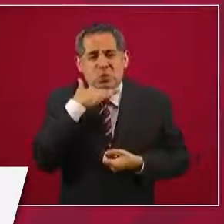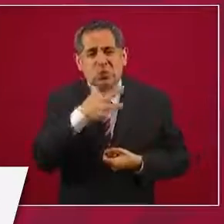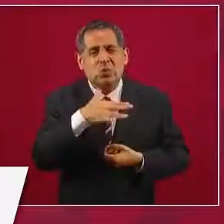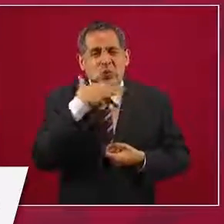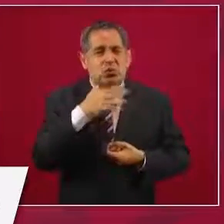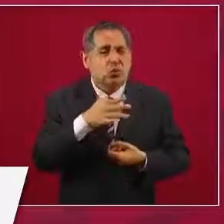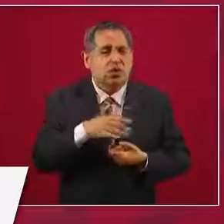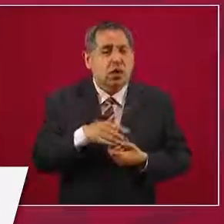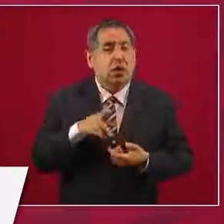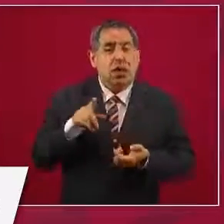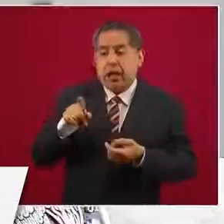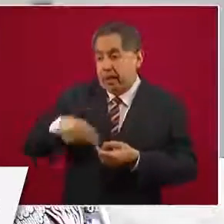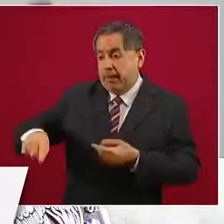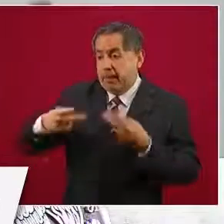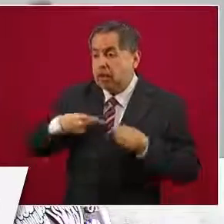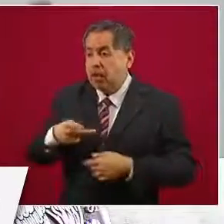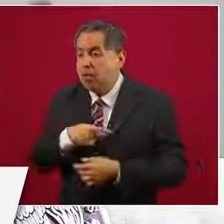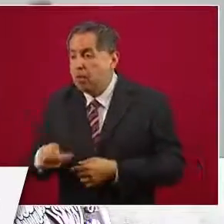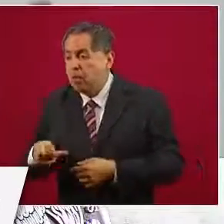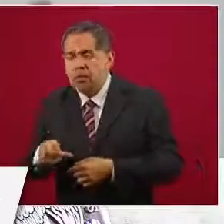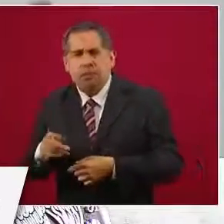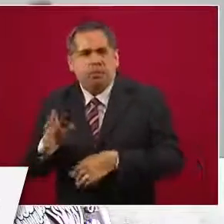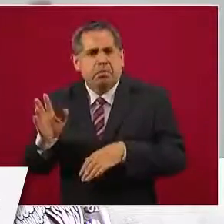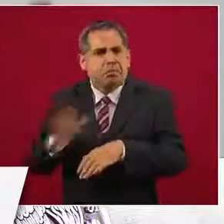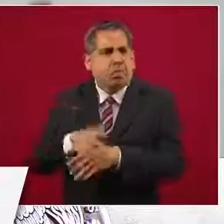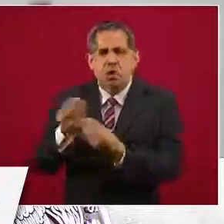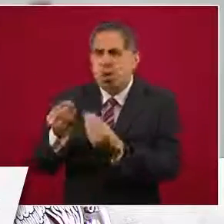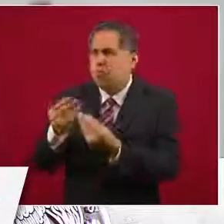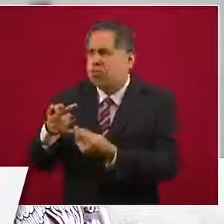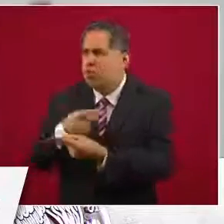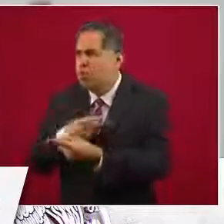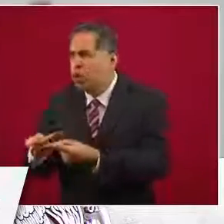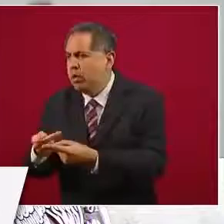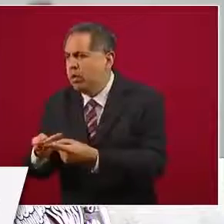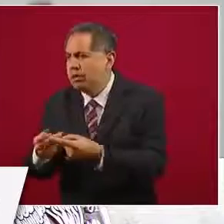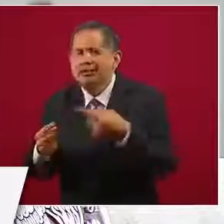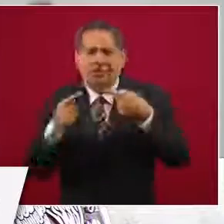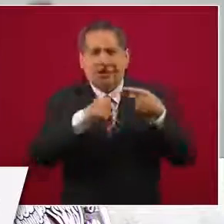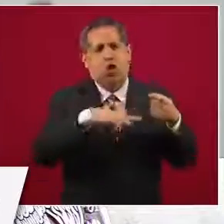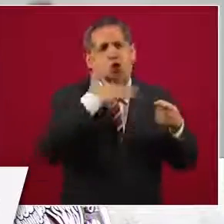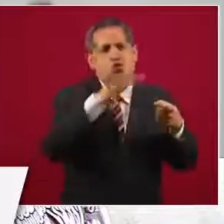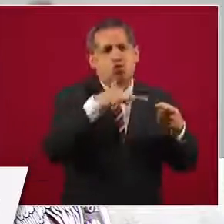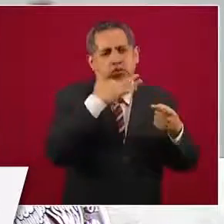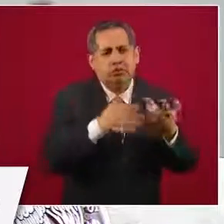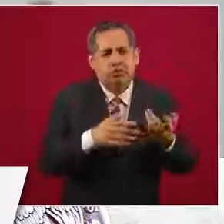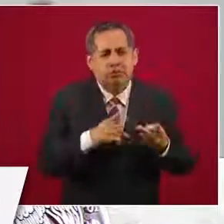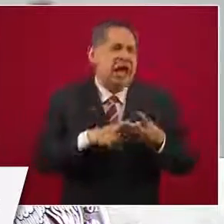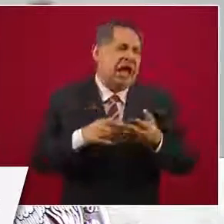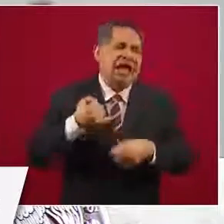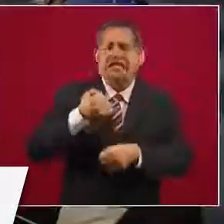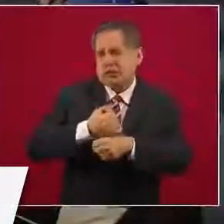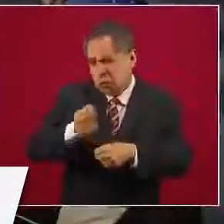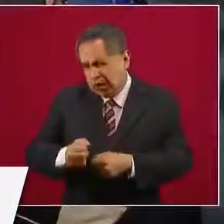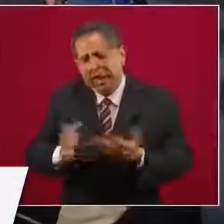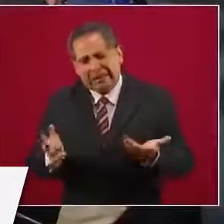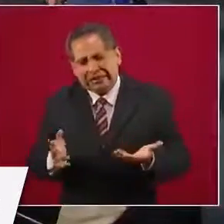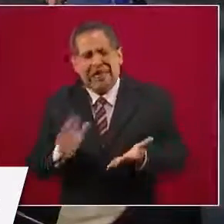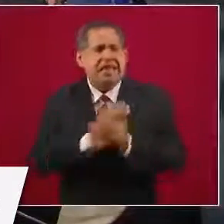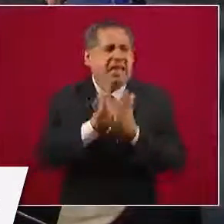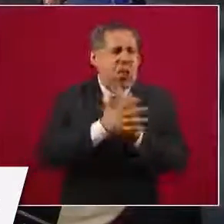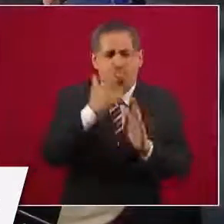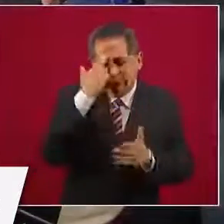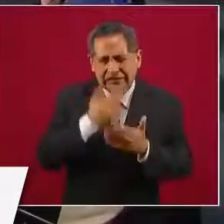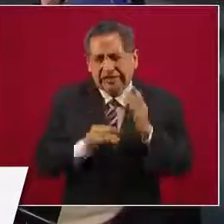se origina por la corrupción. La delincuencia, claro, la inseguridad, claro, pero